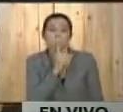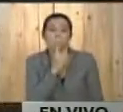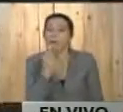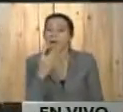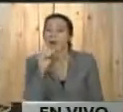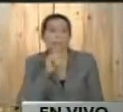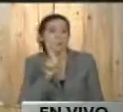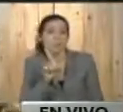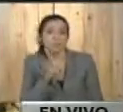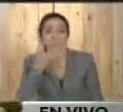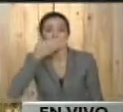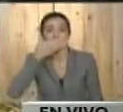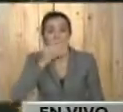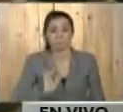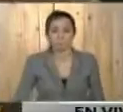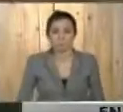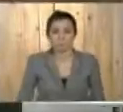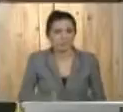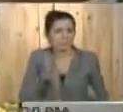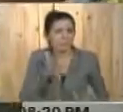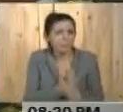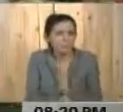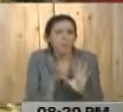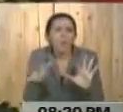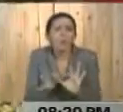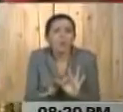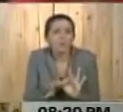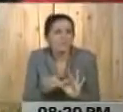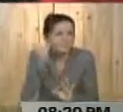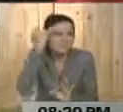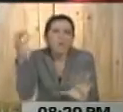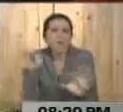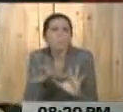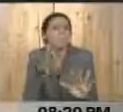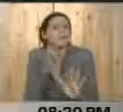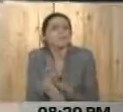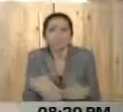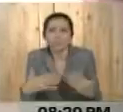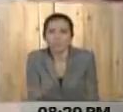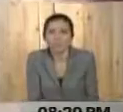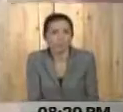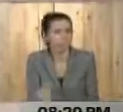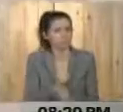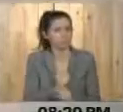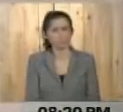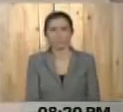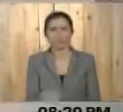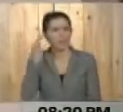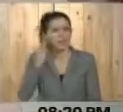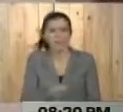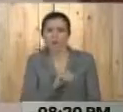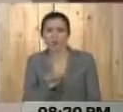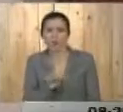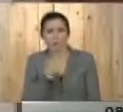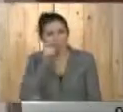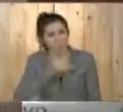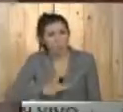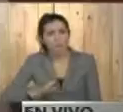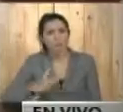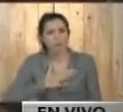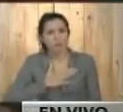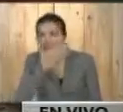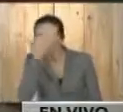¿Y la unión? ¿Qué pasó con la unión? No puedo creer que mi pueblo